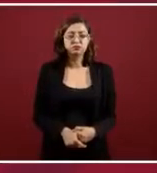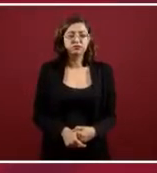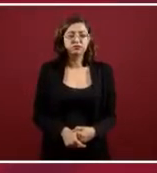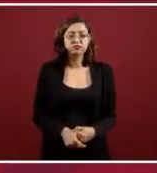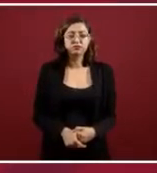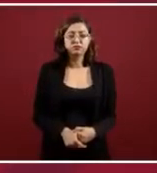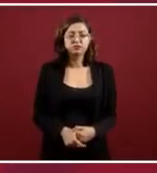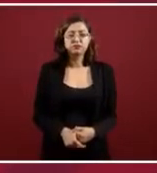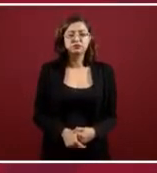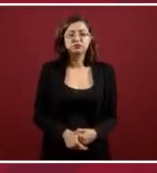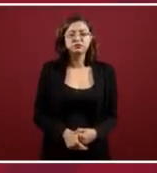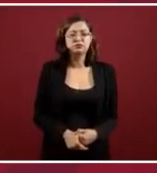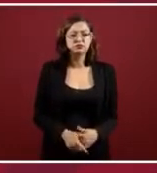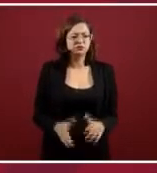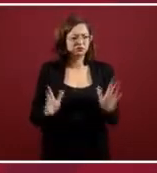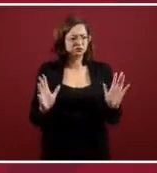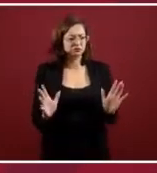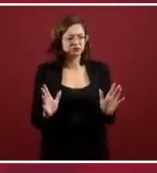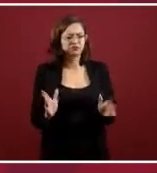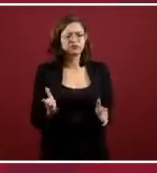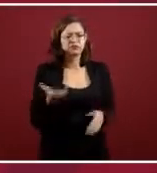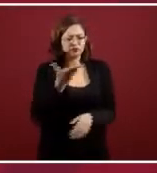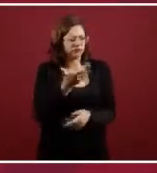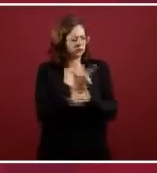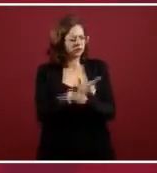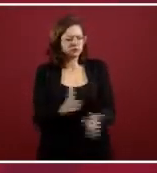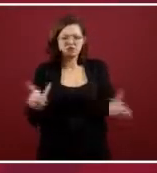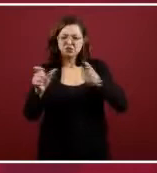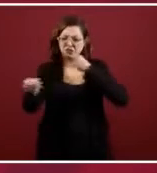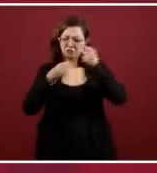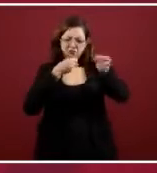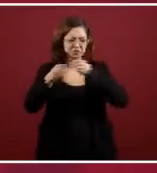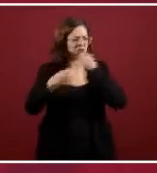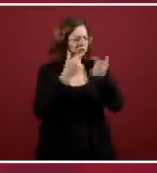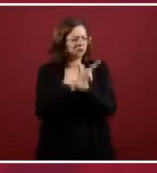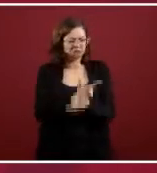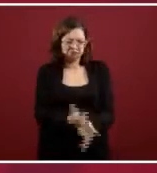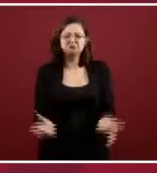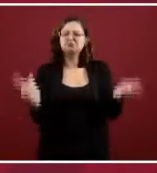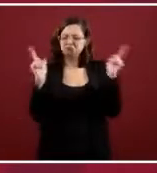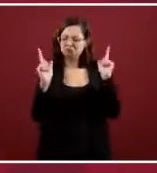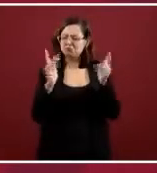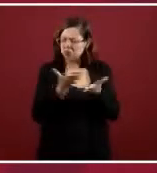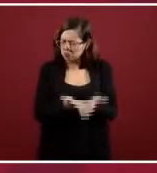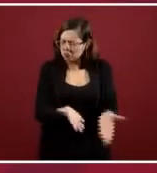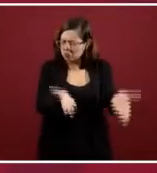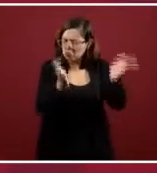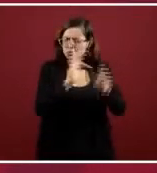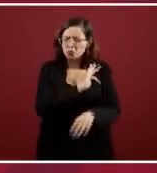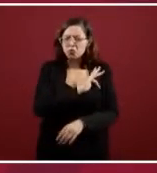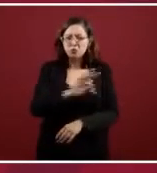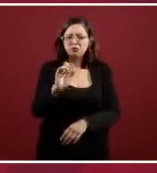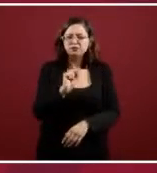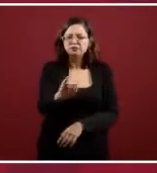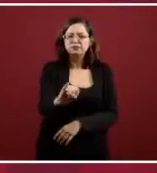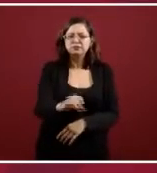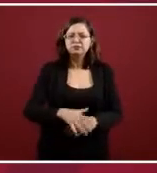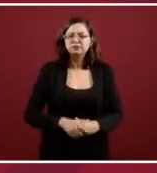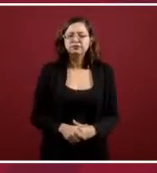no se ejerza el periodismo con libertad absoluta. Desde luego que sí.